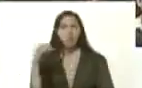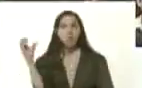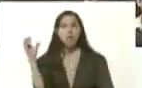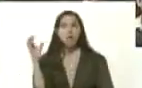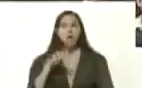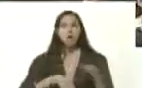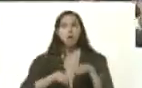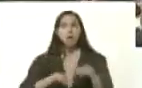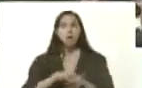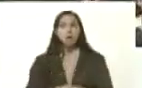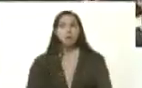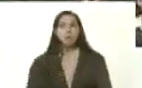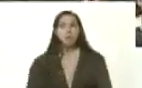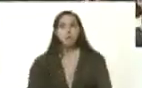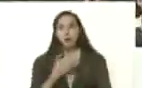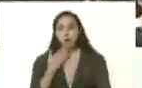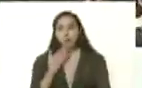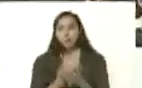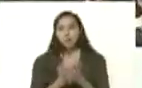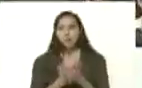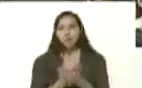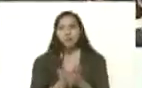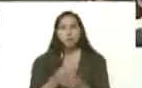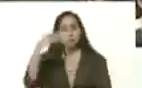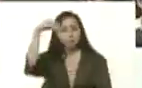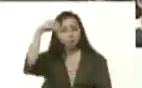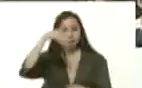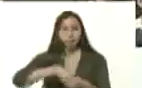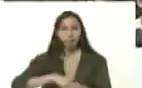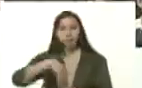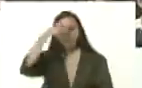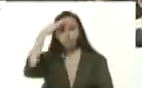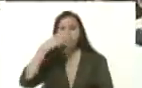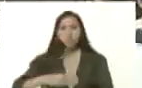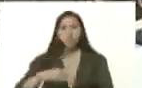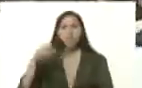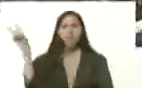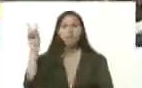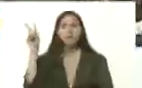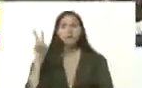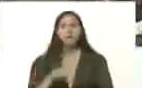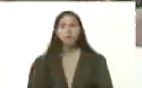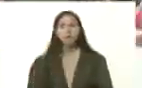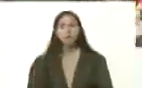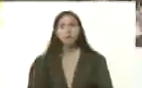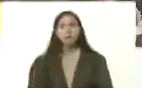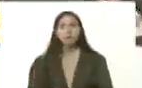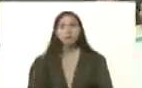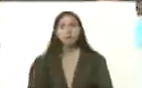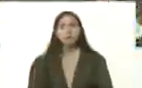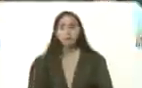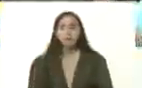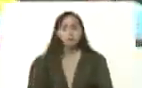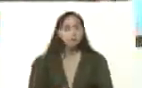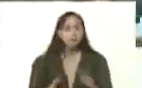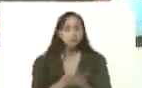que andan pidiendo invasión, intervención militar, se les aplica la misma. Enemigos de la